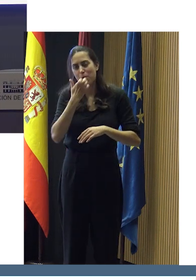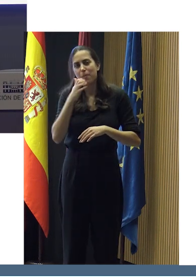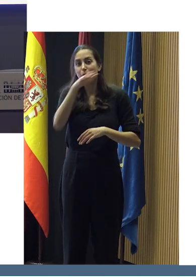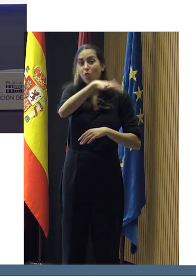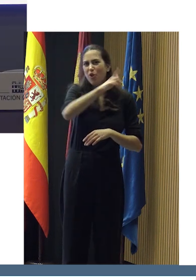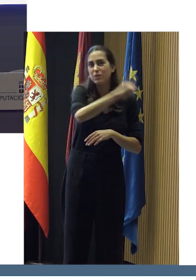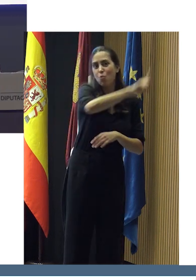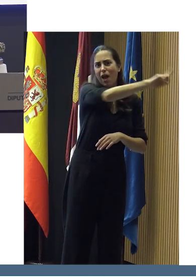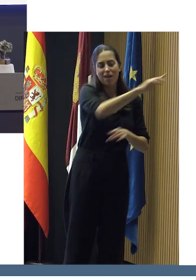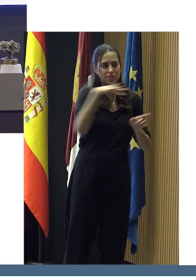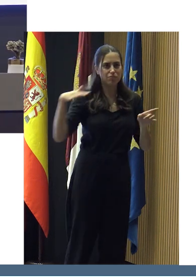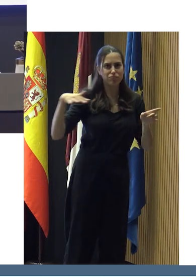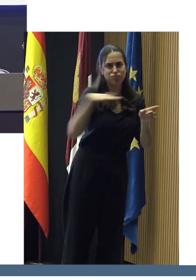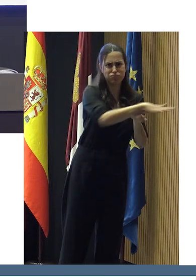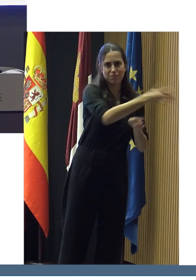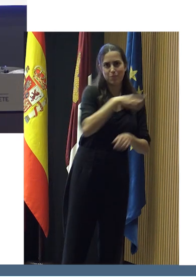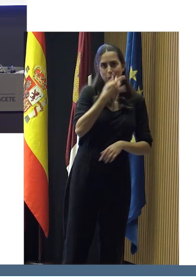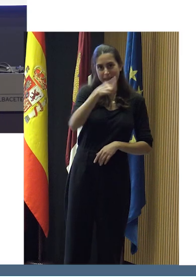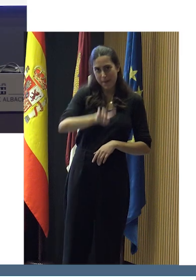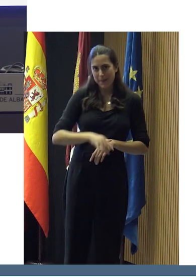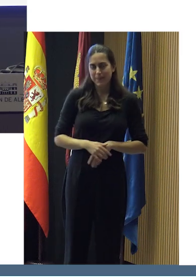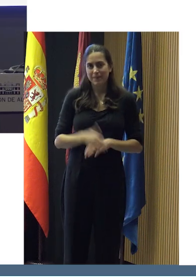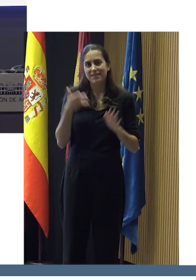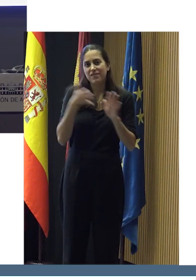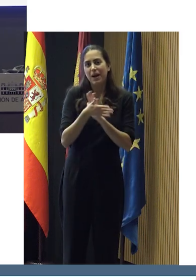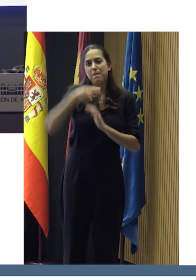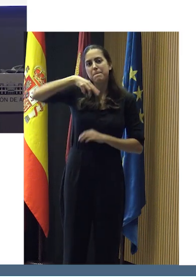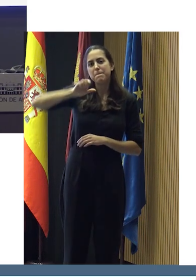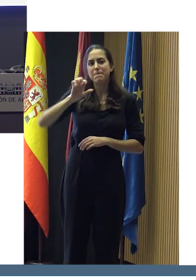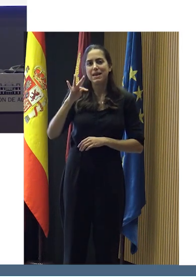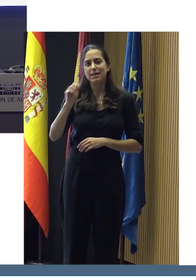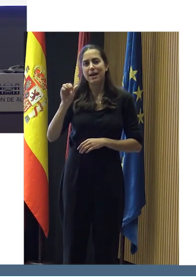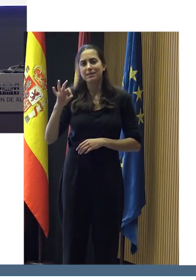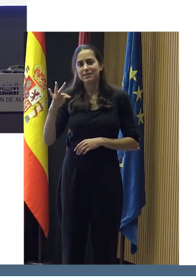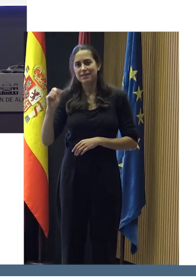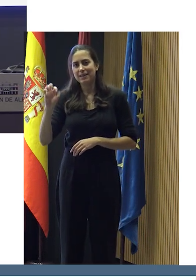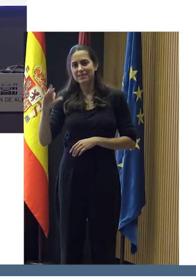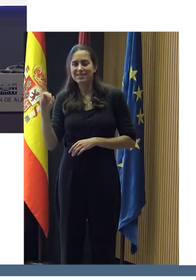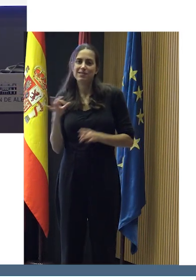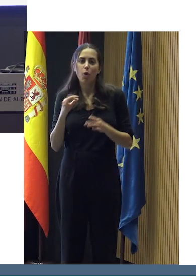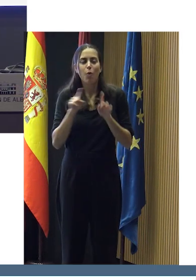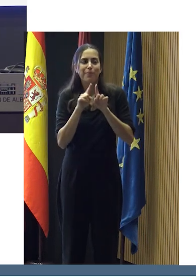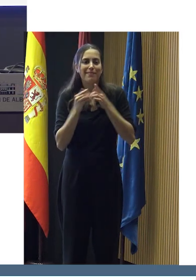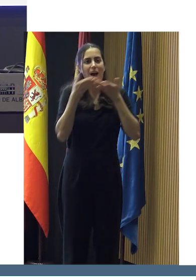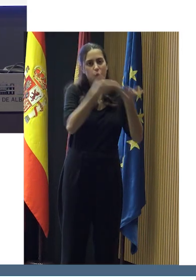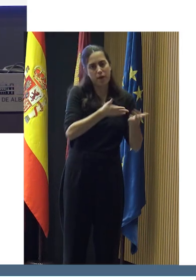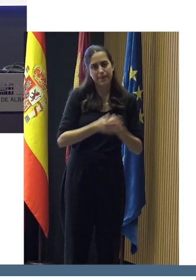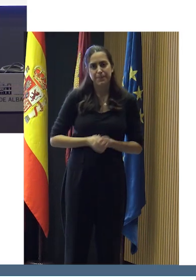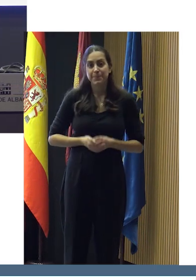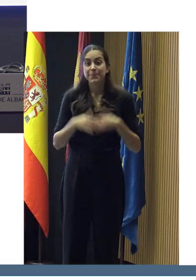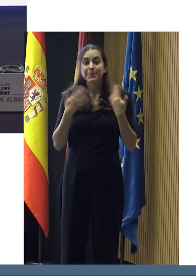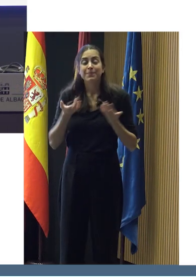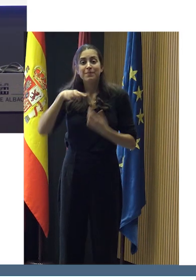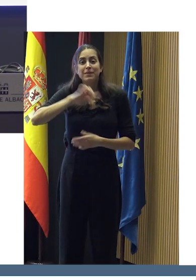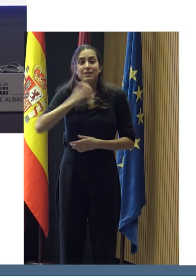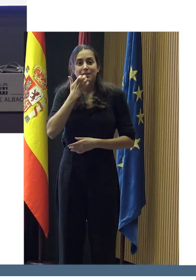a donde se produciría el tumor principal, es decir, favorece la metástasis. Bueno, pues entonces, si nosotros somos